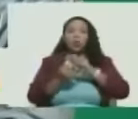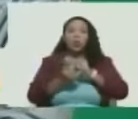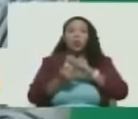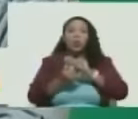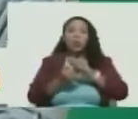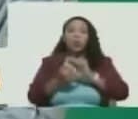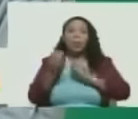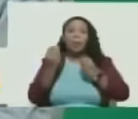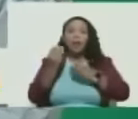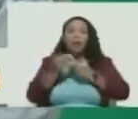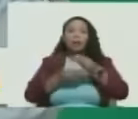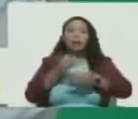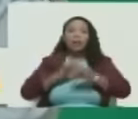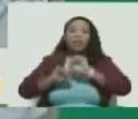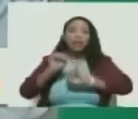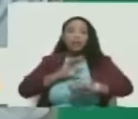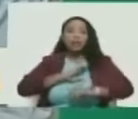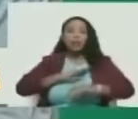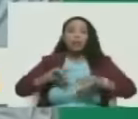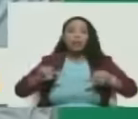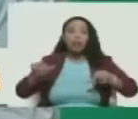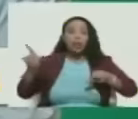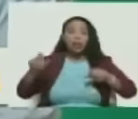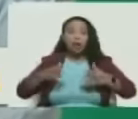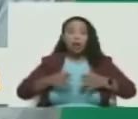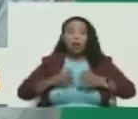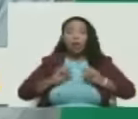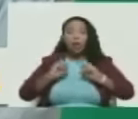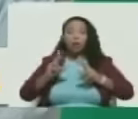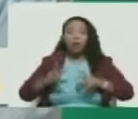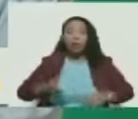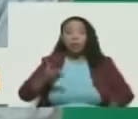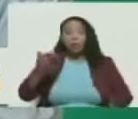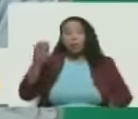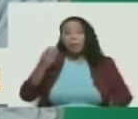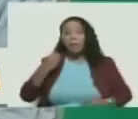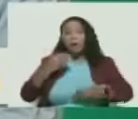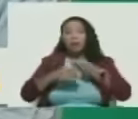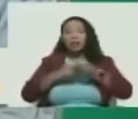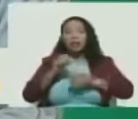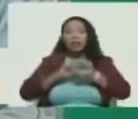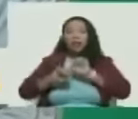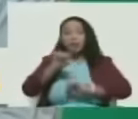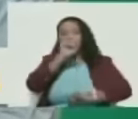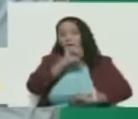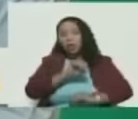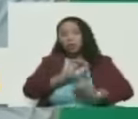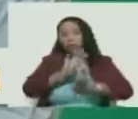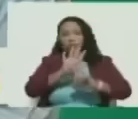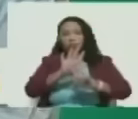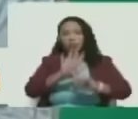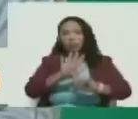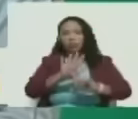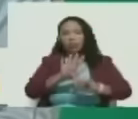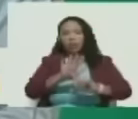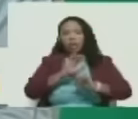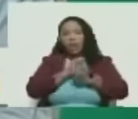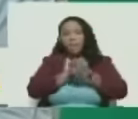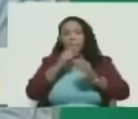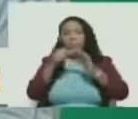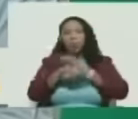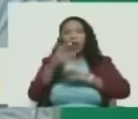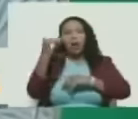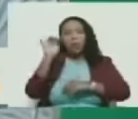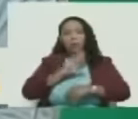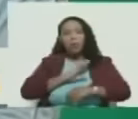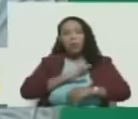para defender nuestro territorio. Así que yo creo que es una gran oportunidad para defender, para amar, para demostrar el amor profundo que tenemos